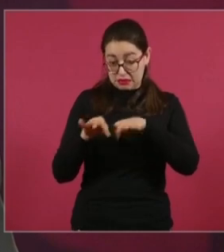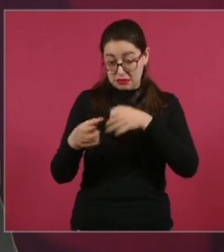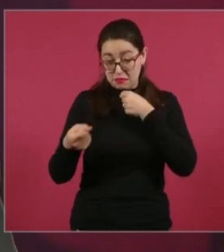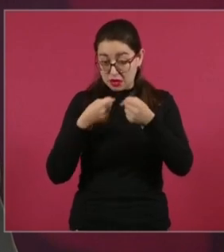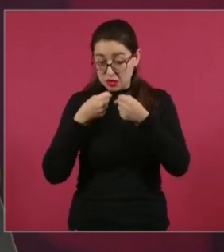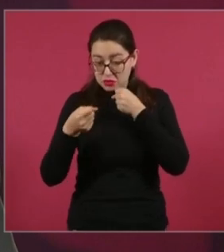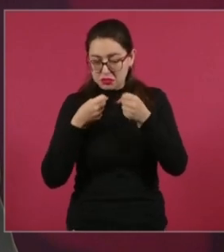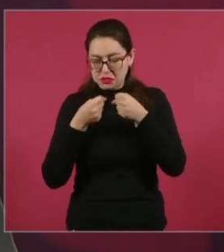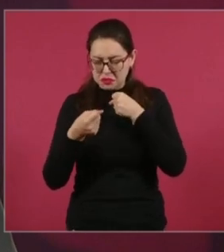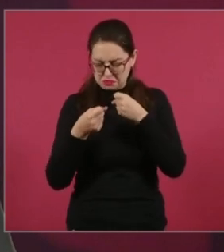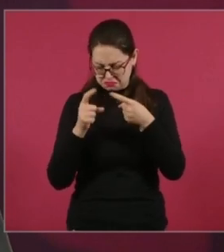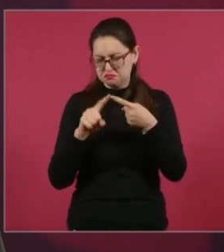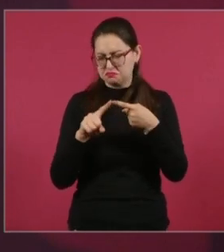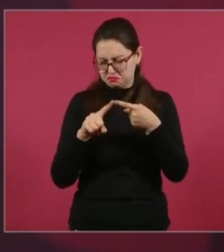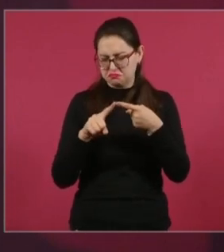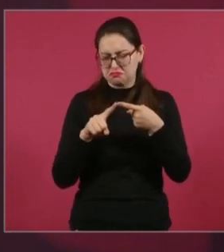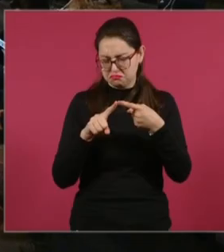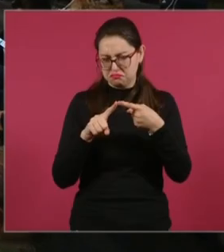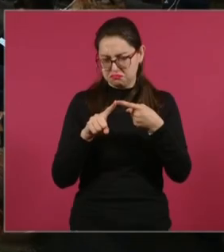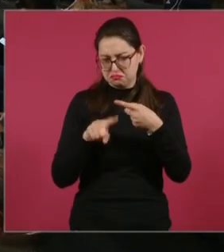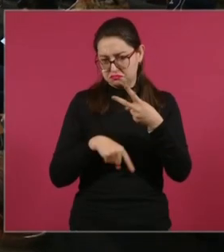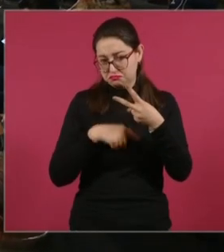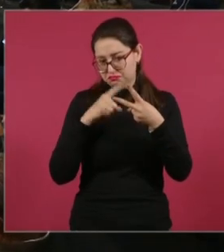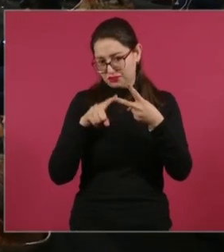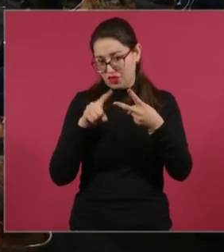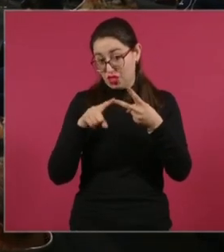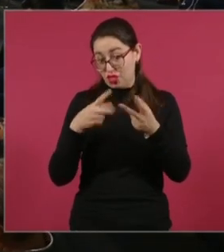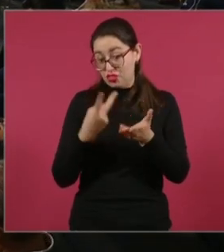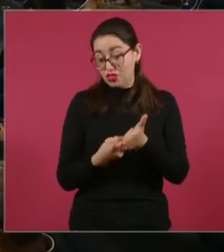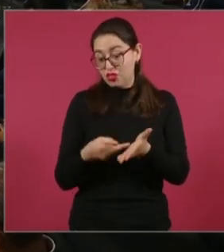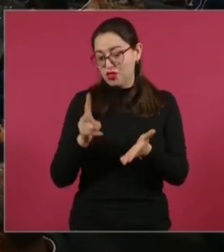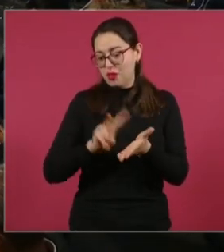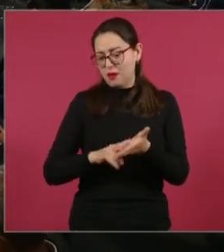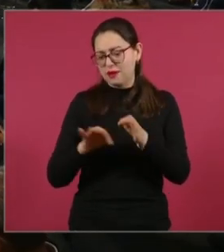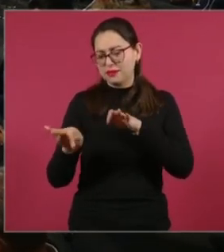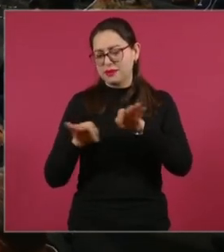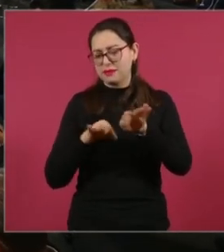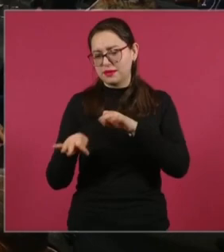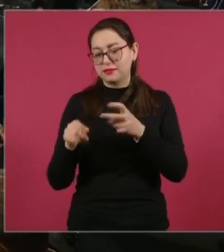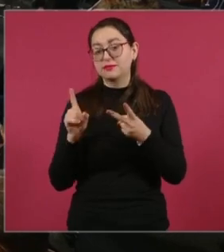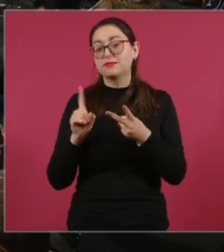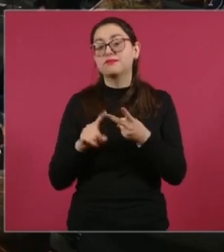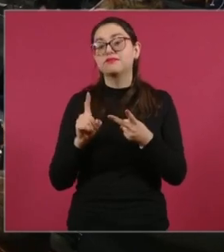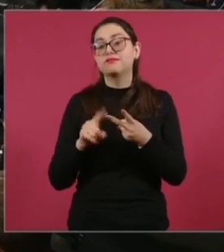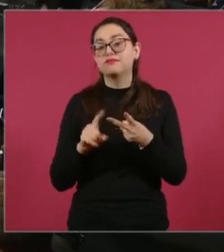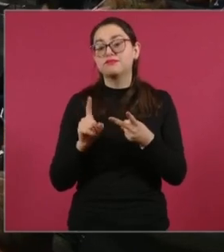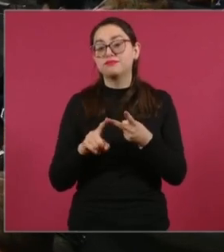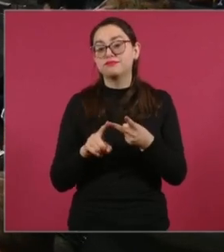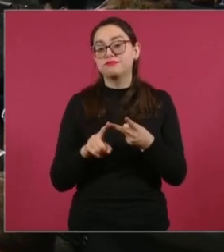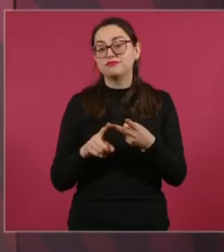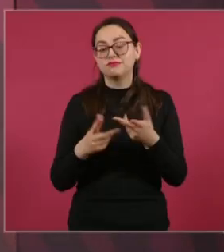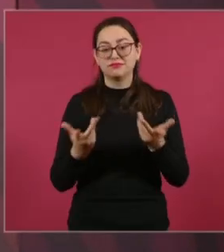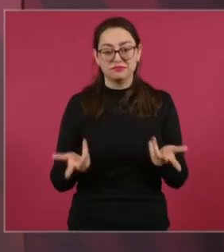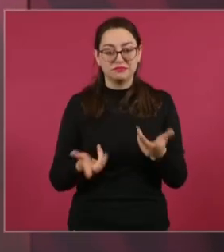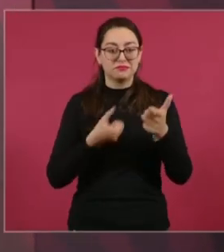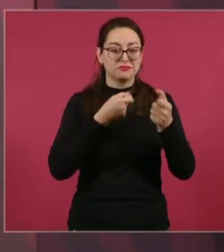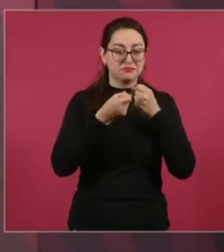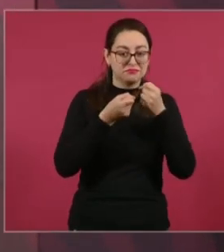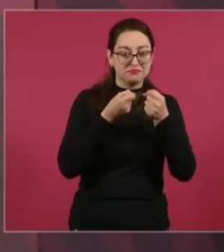tareas, hacen periodismo y también informan,